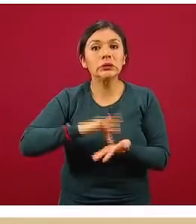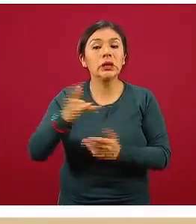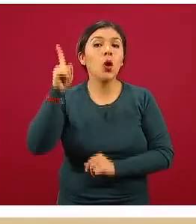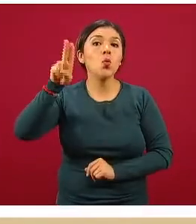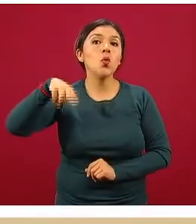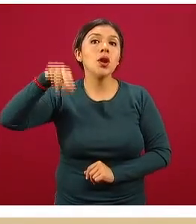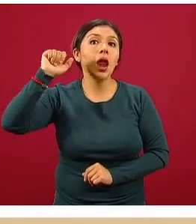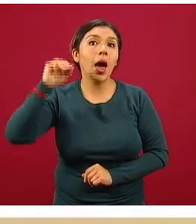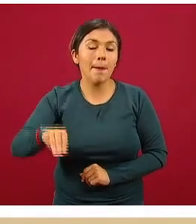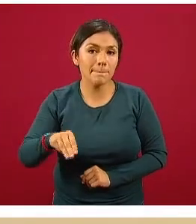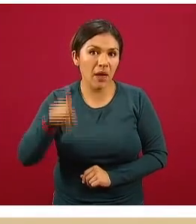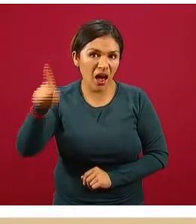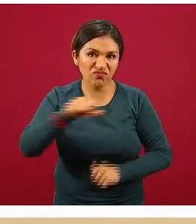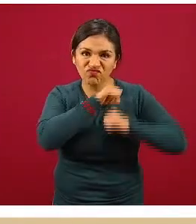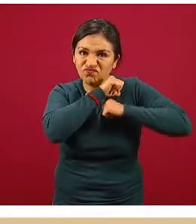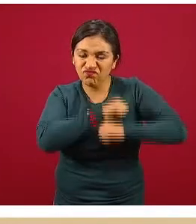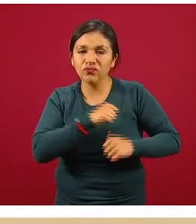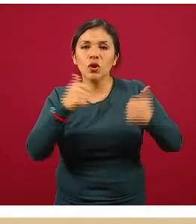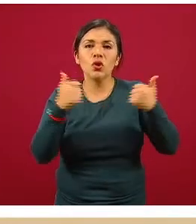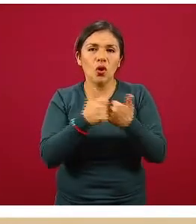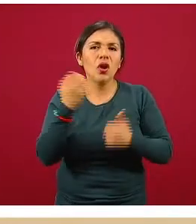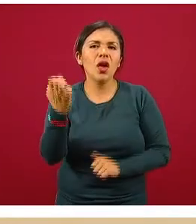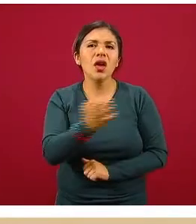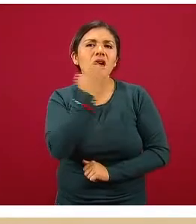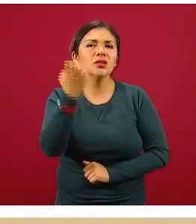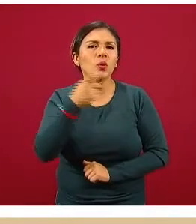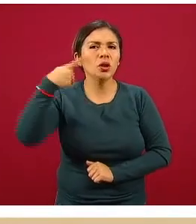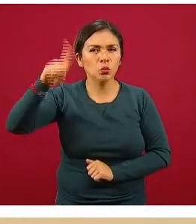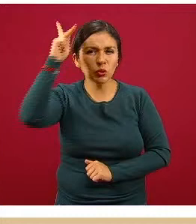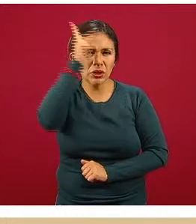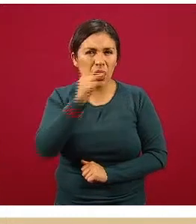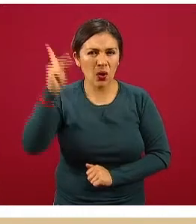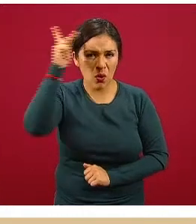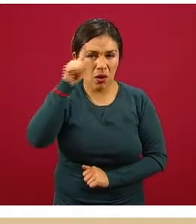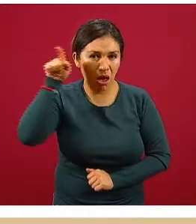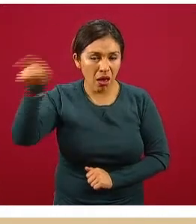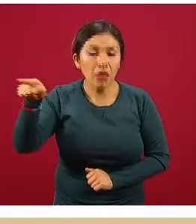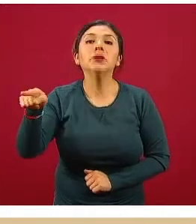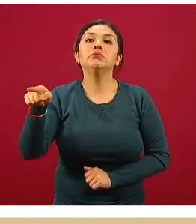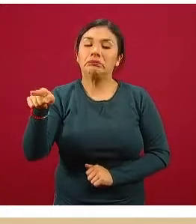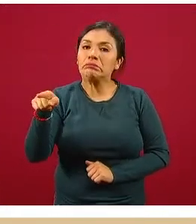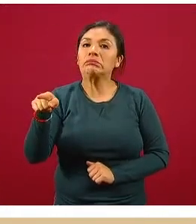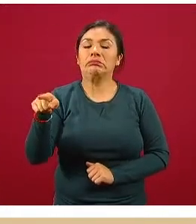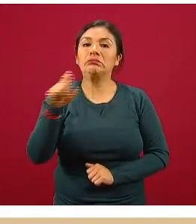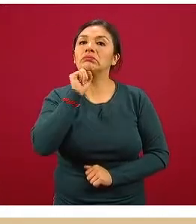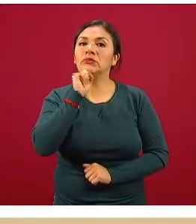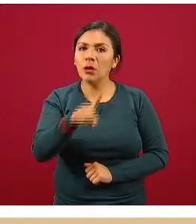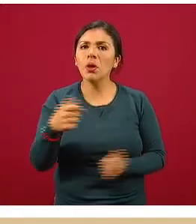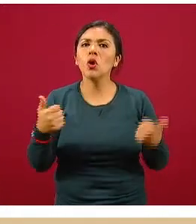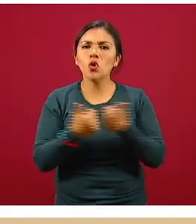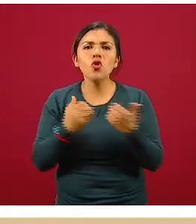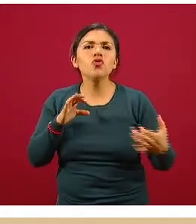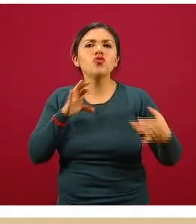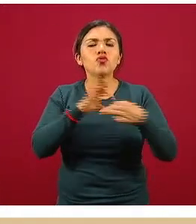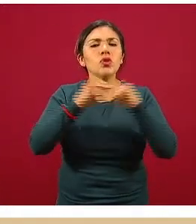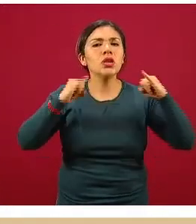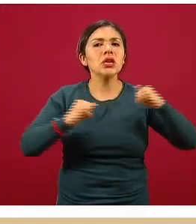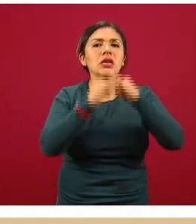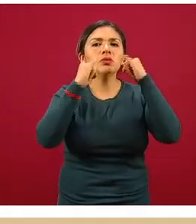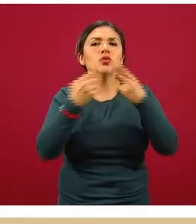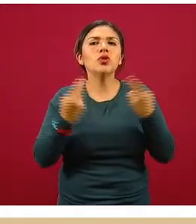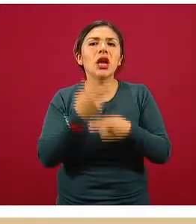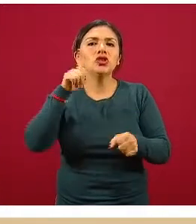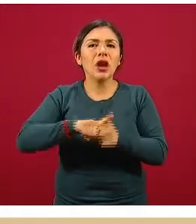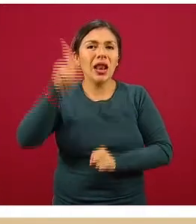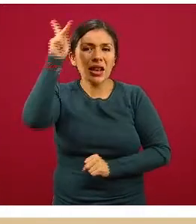Nacional Autónoma de México a través de la Facultad de Psicología y que también en colaboración con el Instituto Nacional